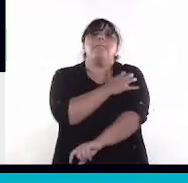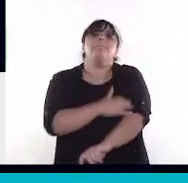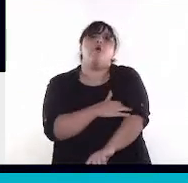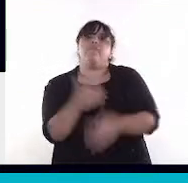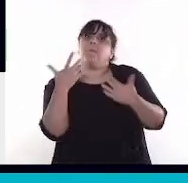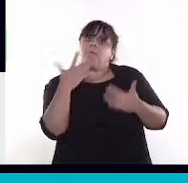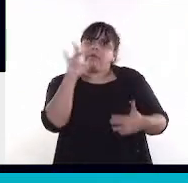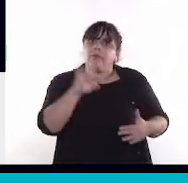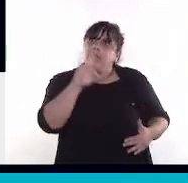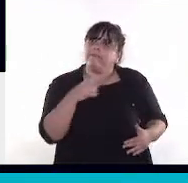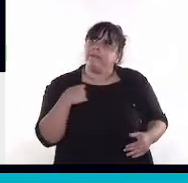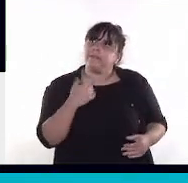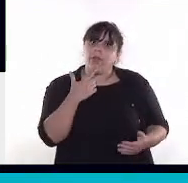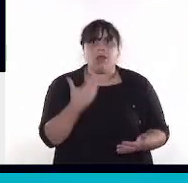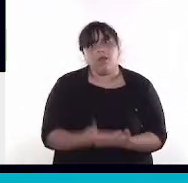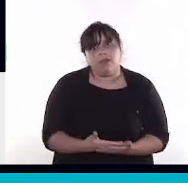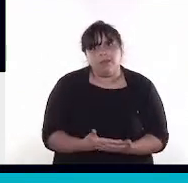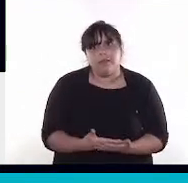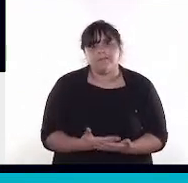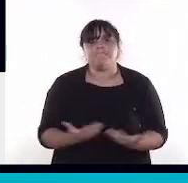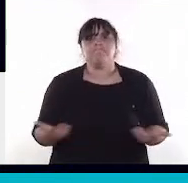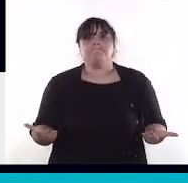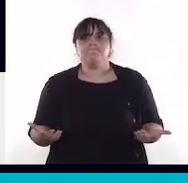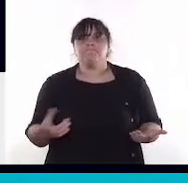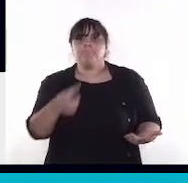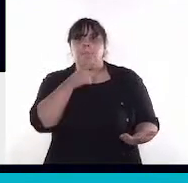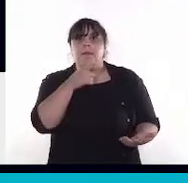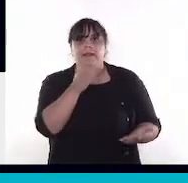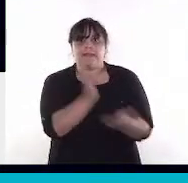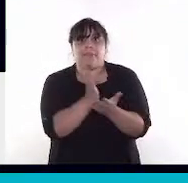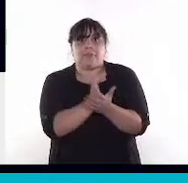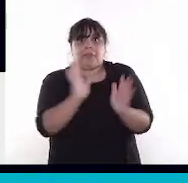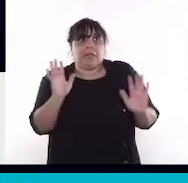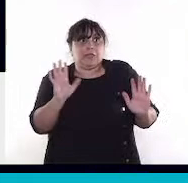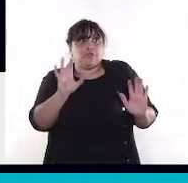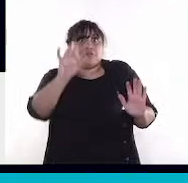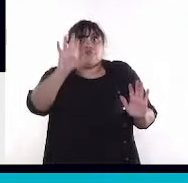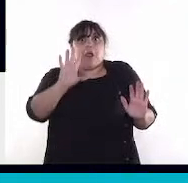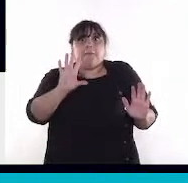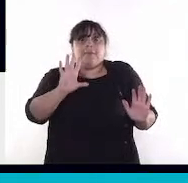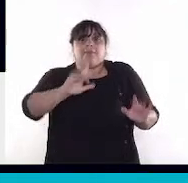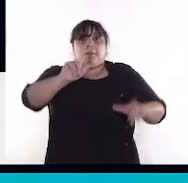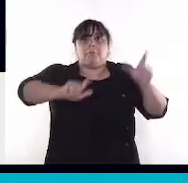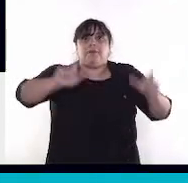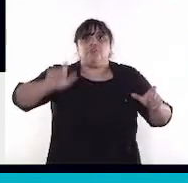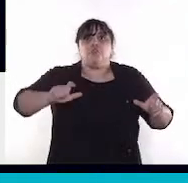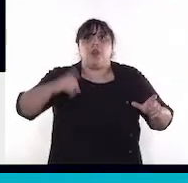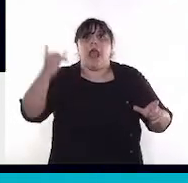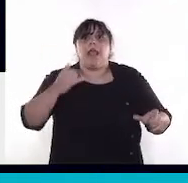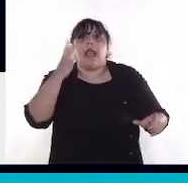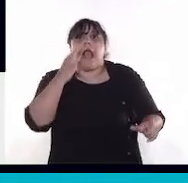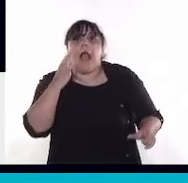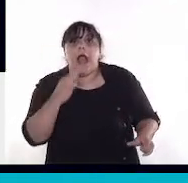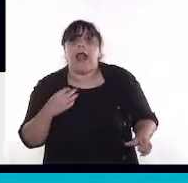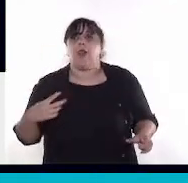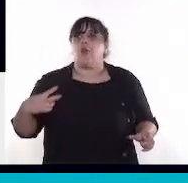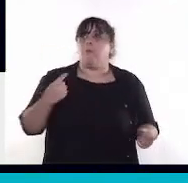universidades públicas, como si fuera un derecho de quienes tienen algún tipo de